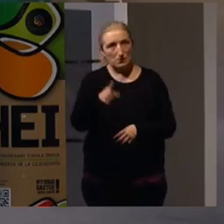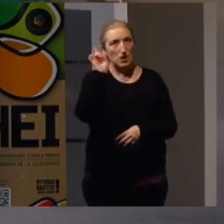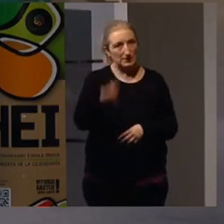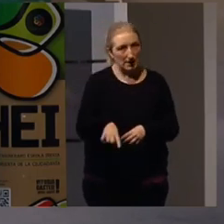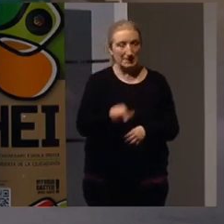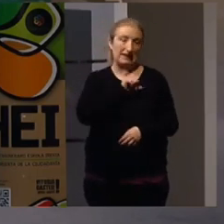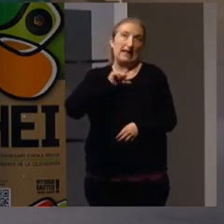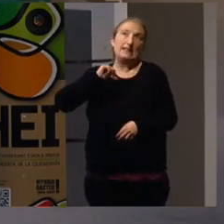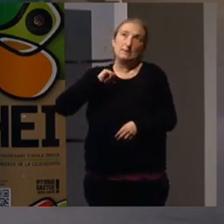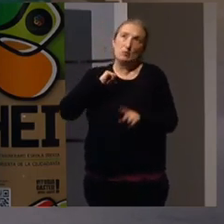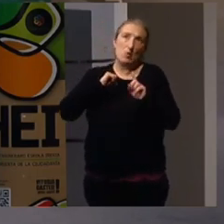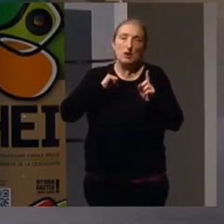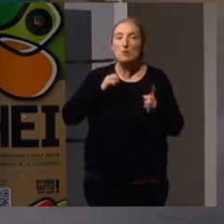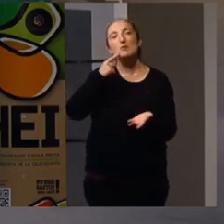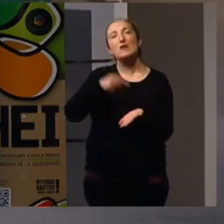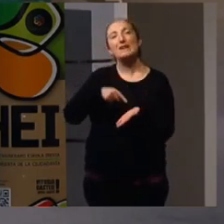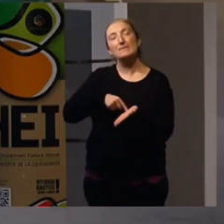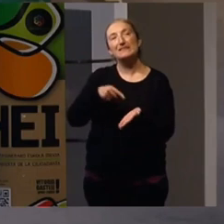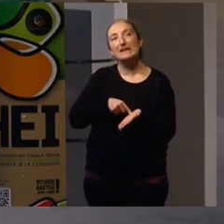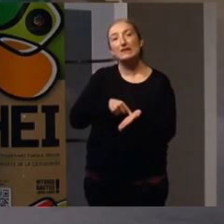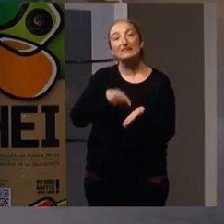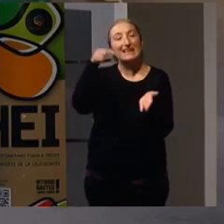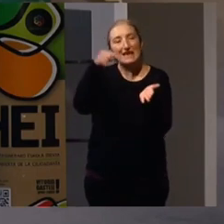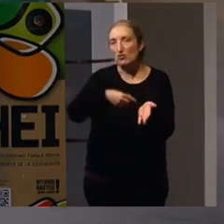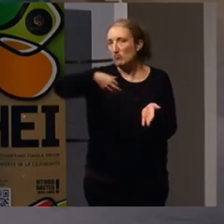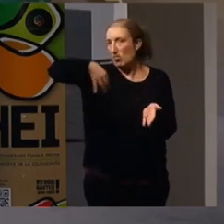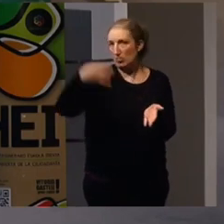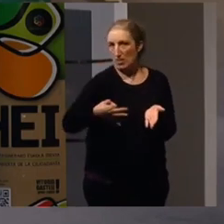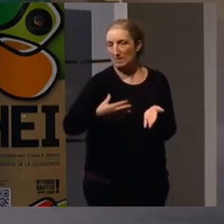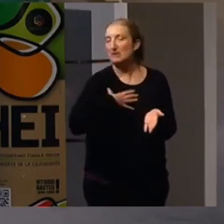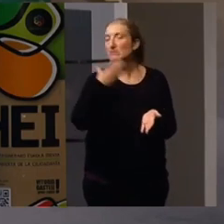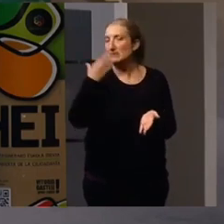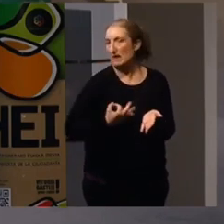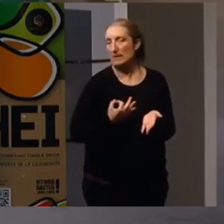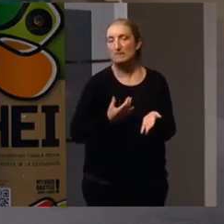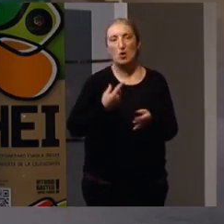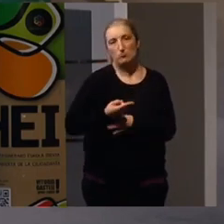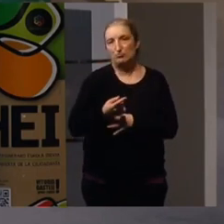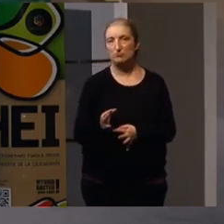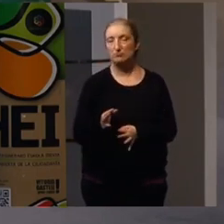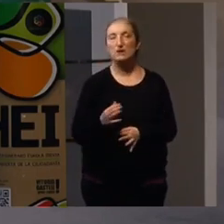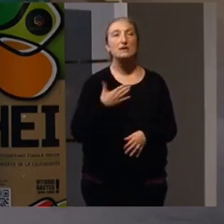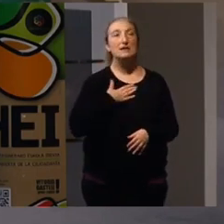tanto en lo individual como en la reivindicación de que sin eso no se puede. La primera de todas es